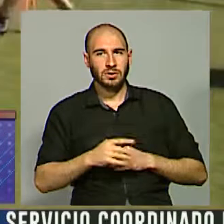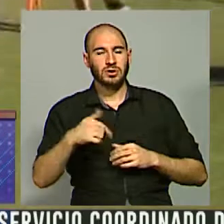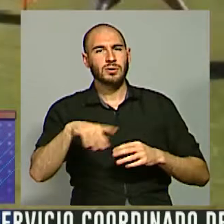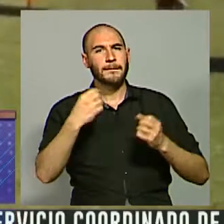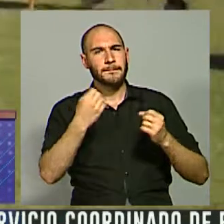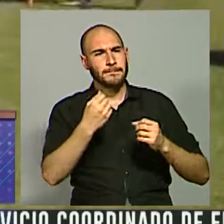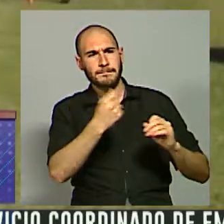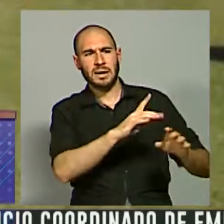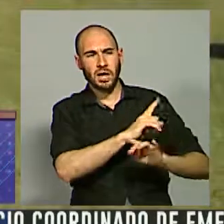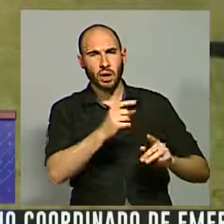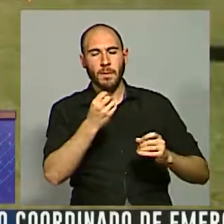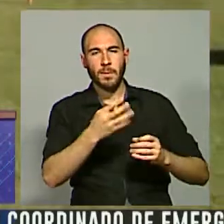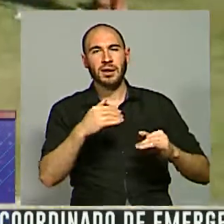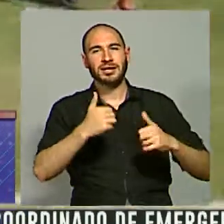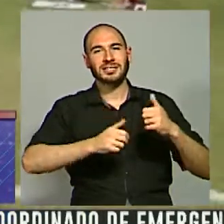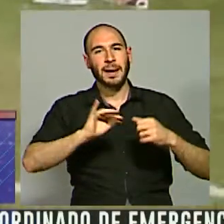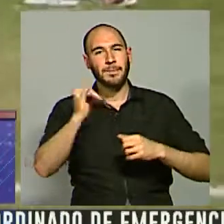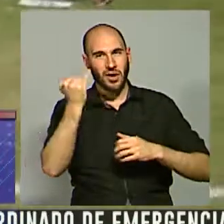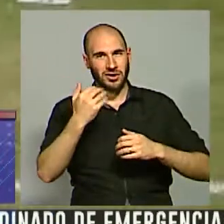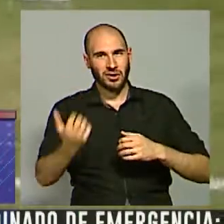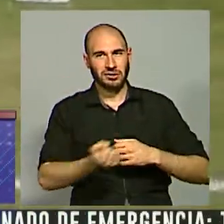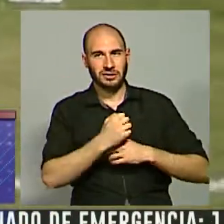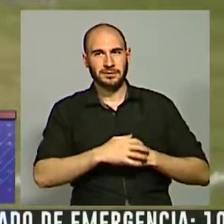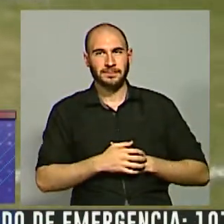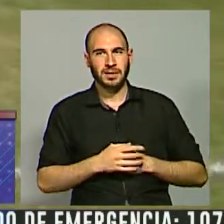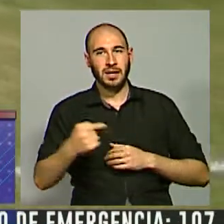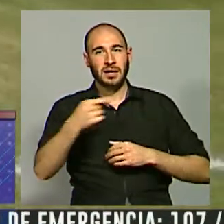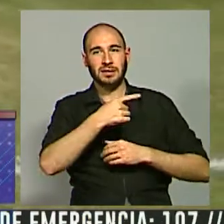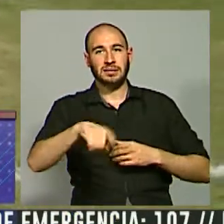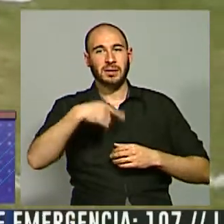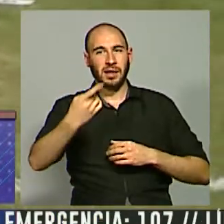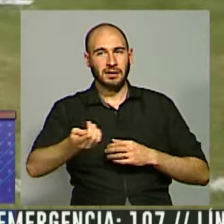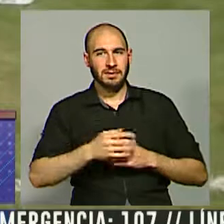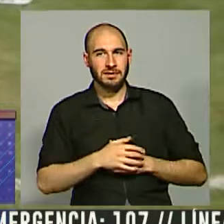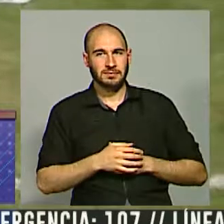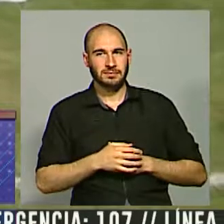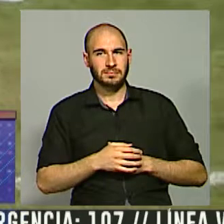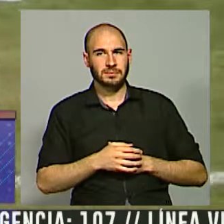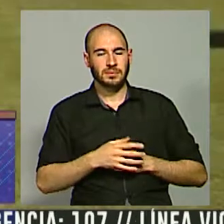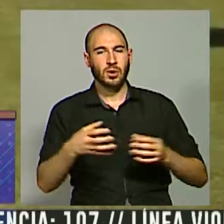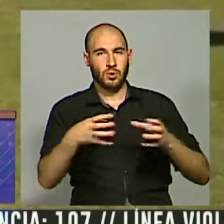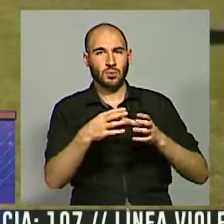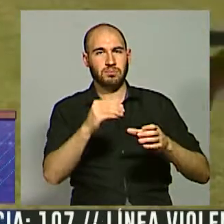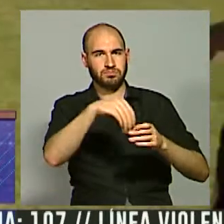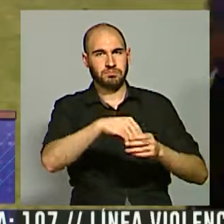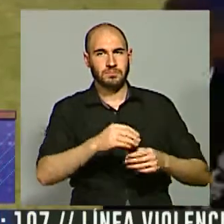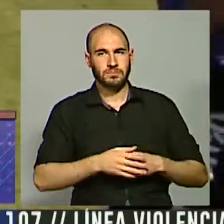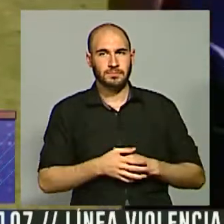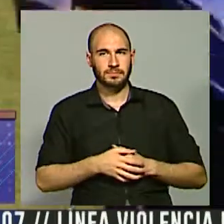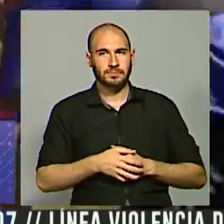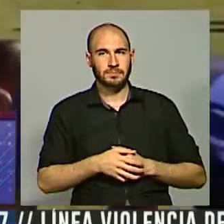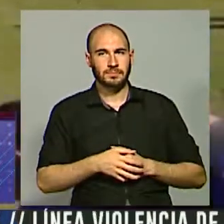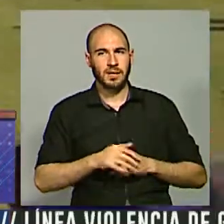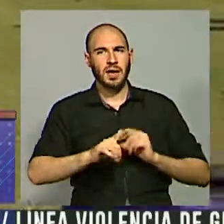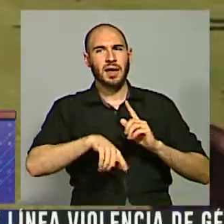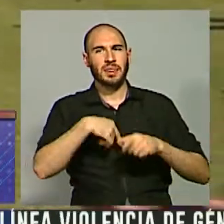perder por lo que resta el campeonato, así que ya la semana que viene va a estar con el grupo. Y